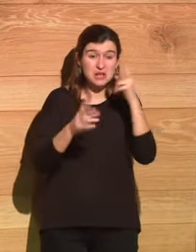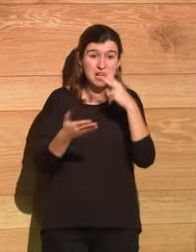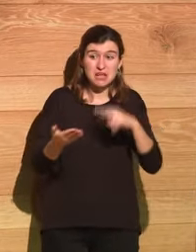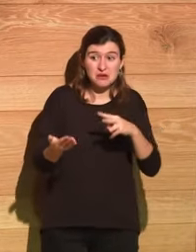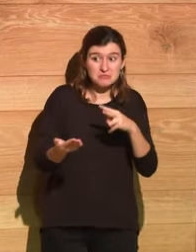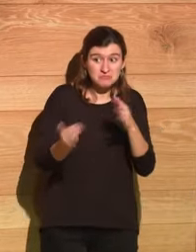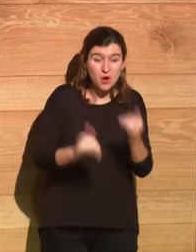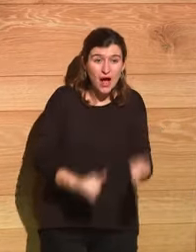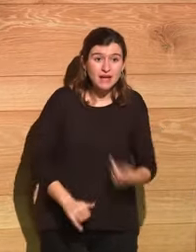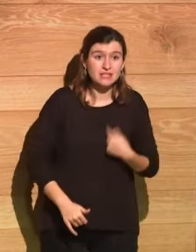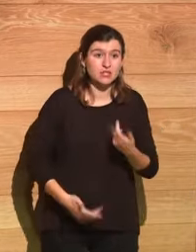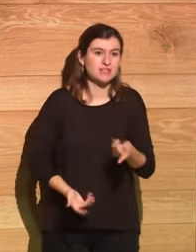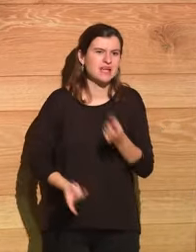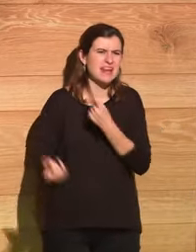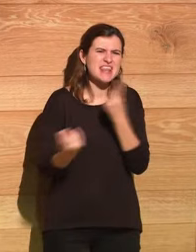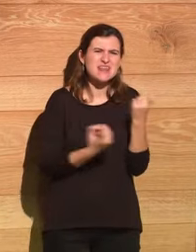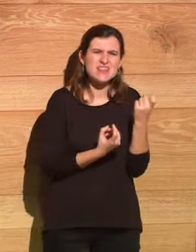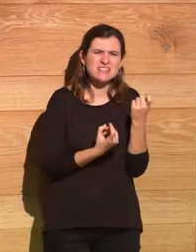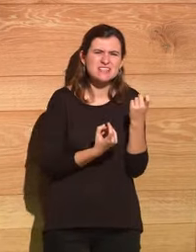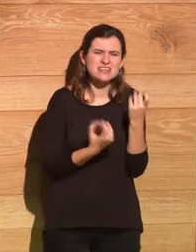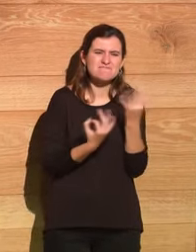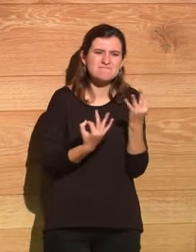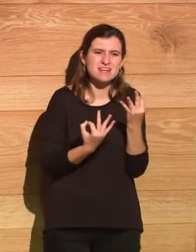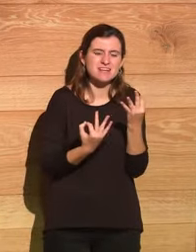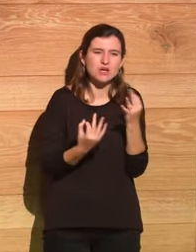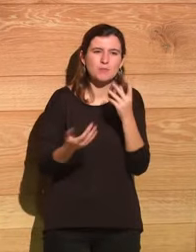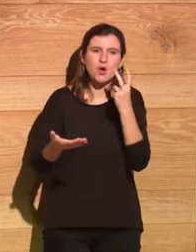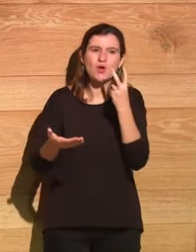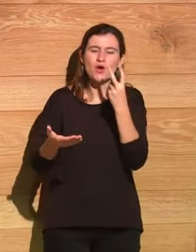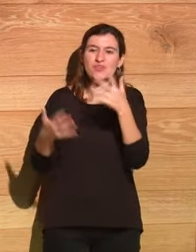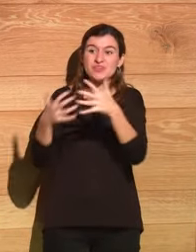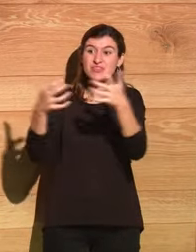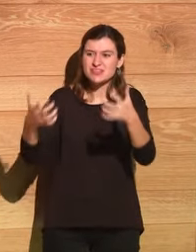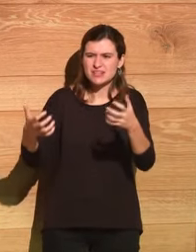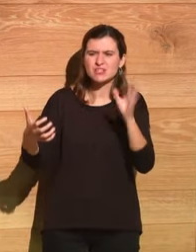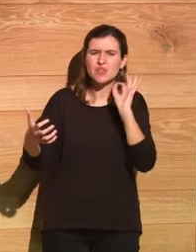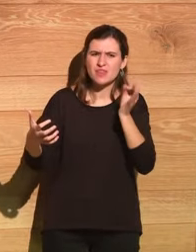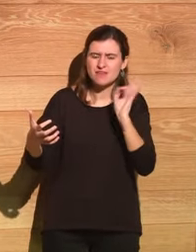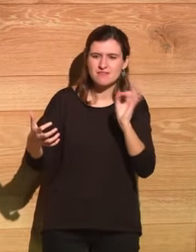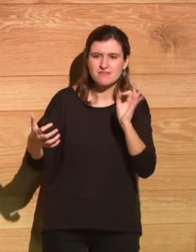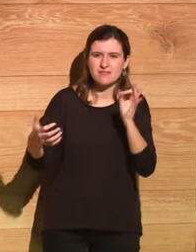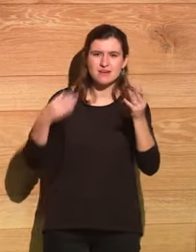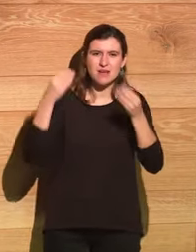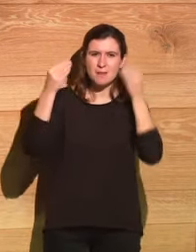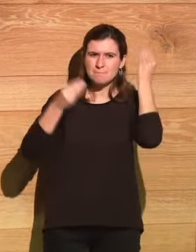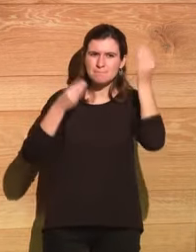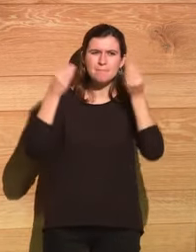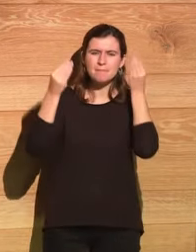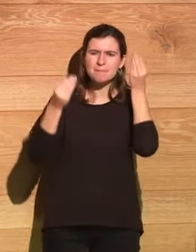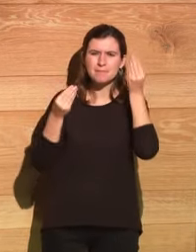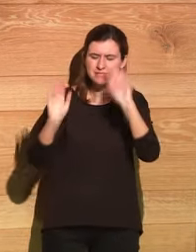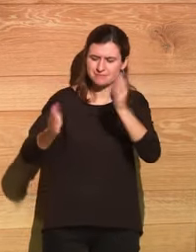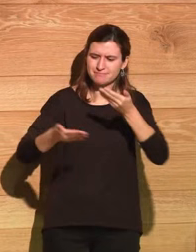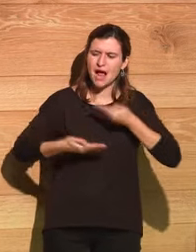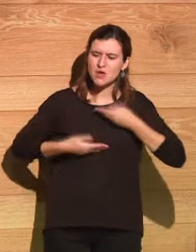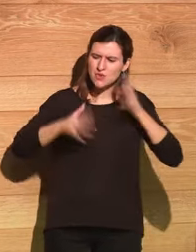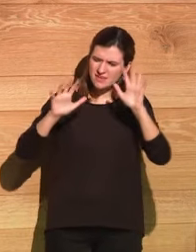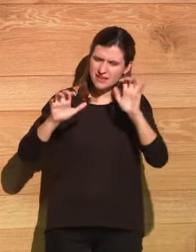de la necesidad que teníamos de acercarnos a textos de verdad que nos enseñaran a pensar. Entonces, para mí fue un